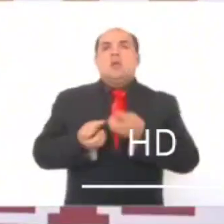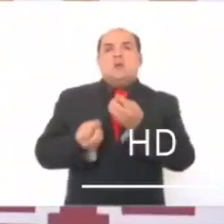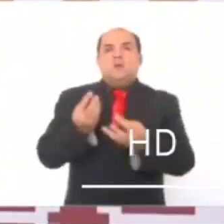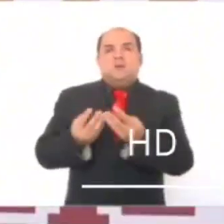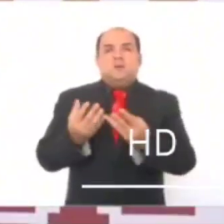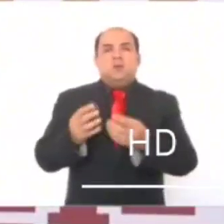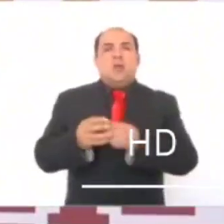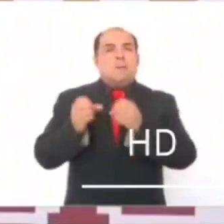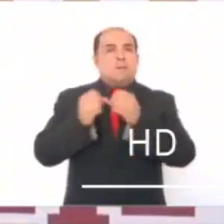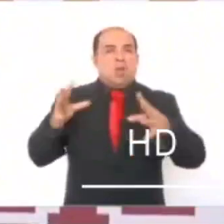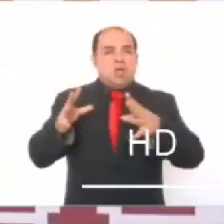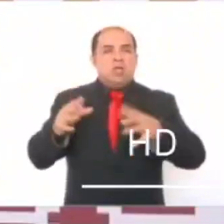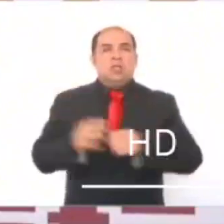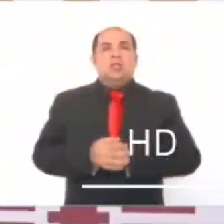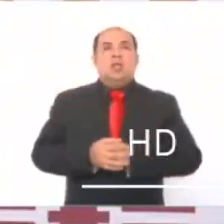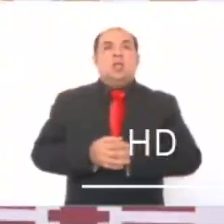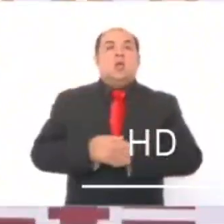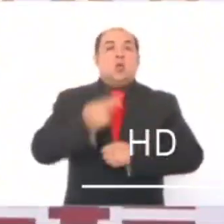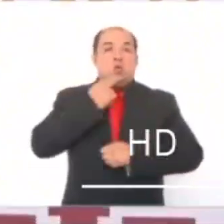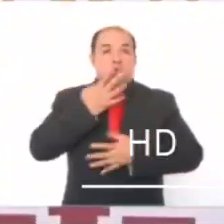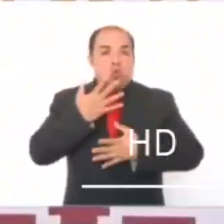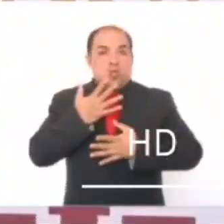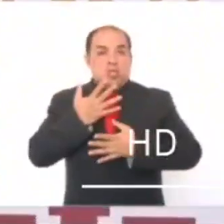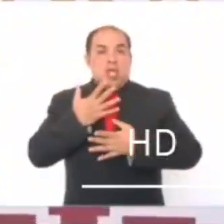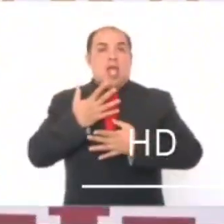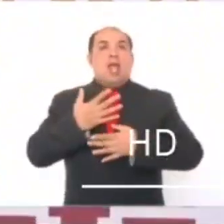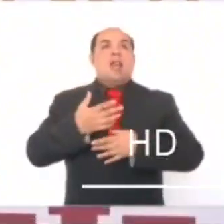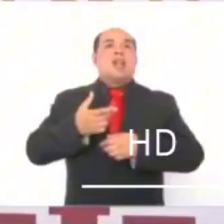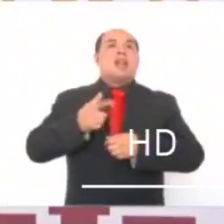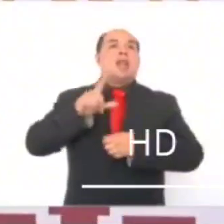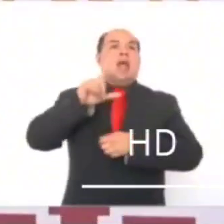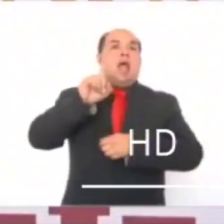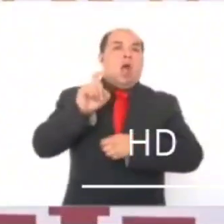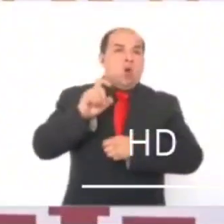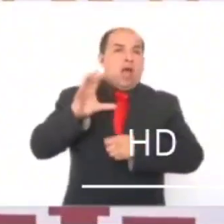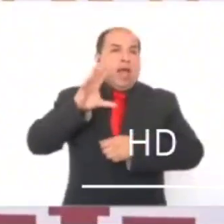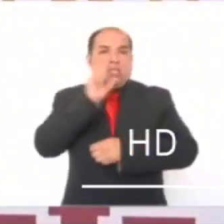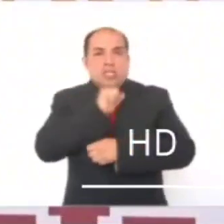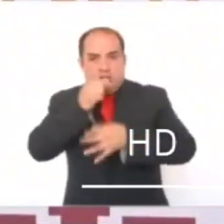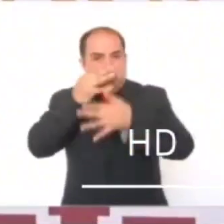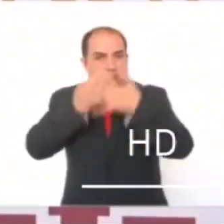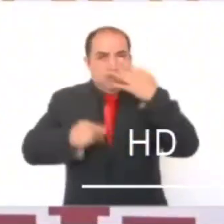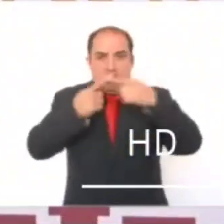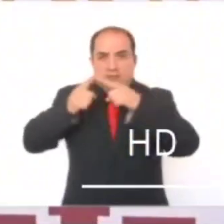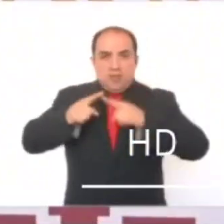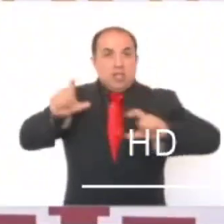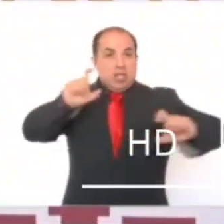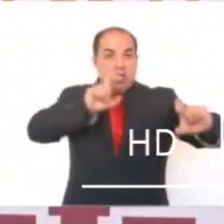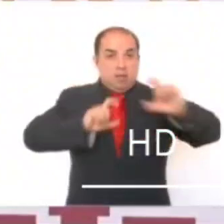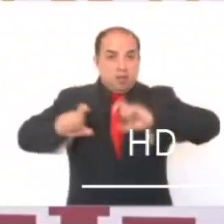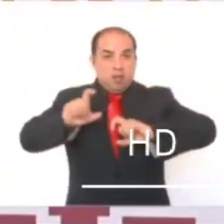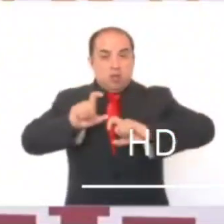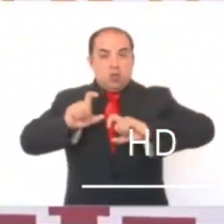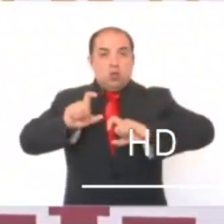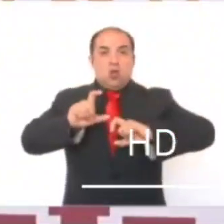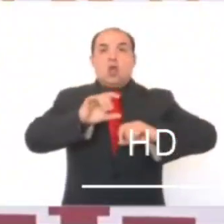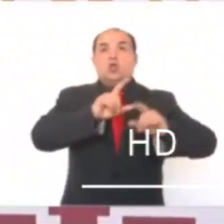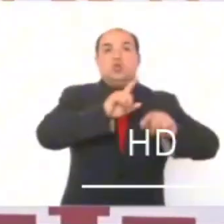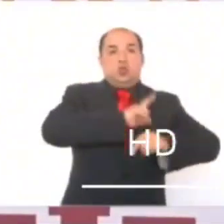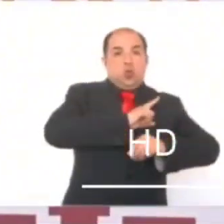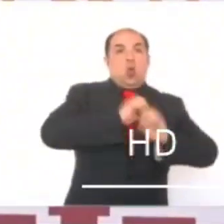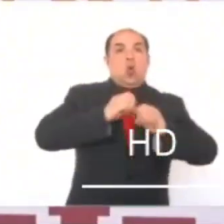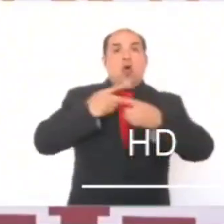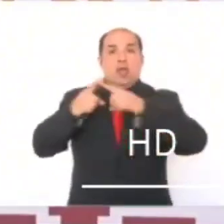reactivas, líquidos a altas temperaturas o cualquier otra sustancia que por sí misma o en